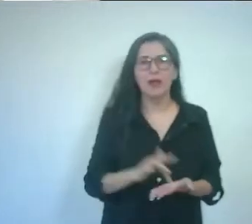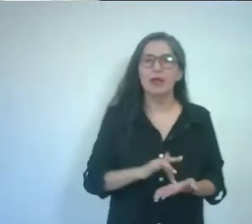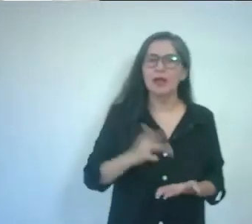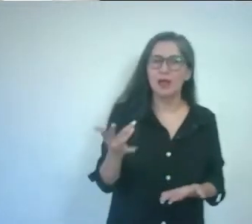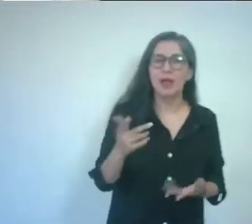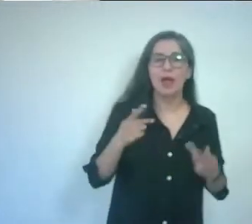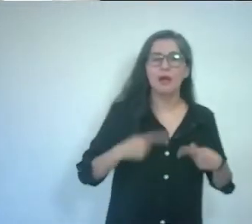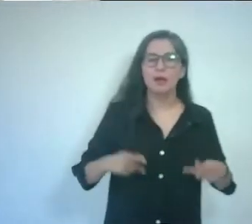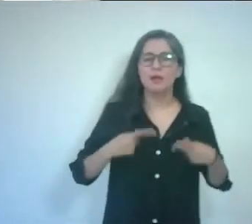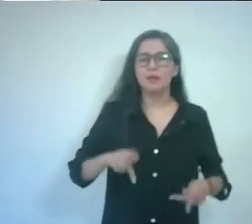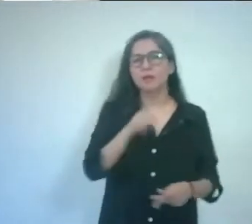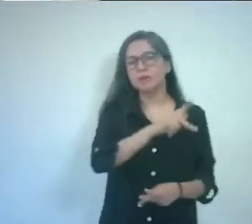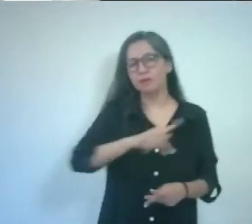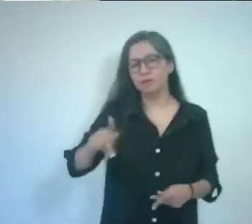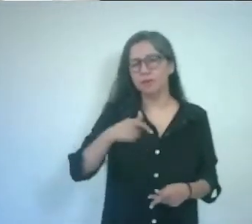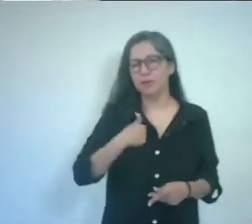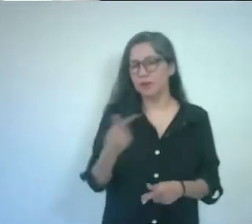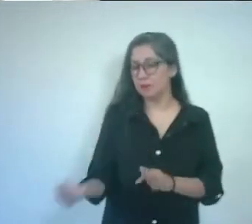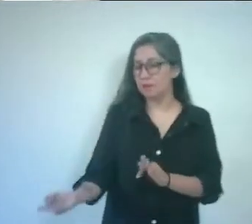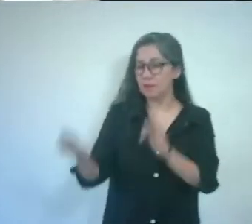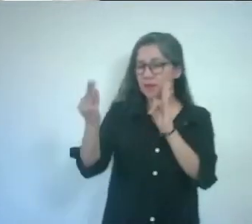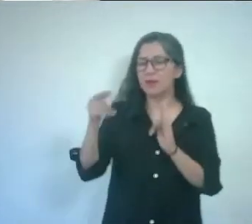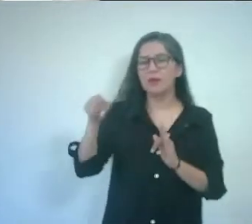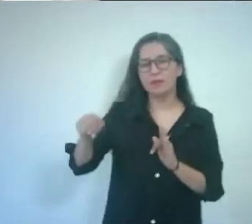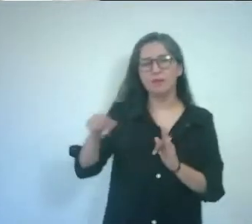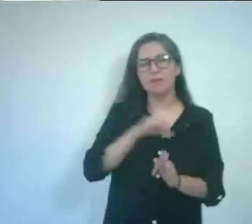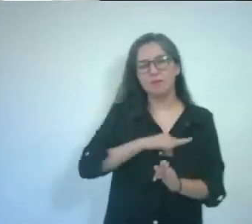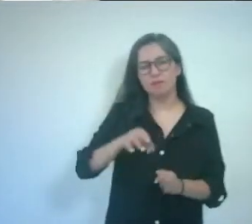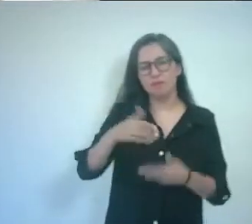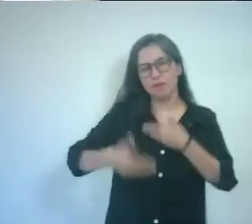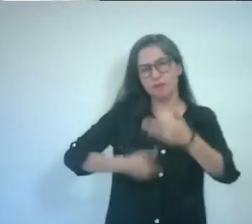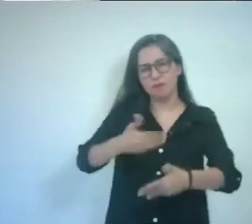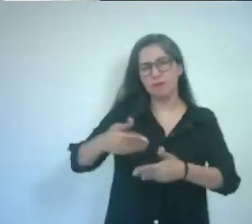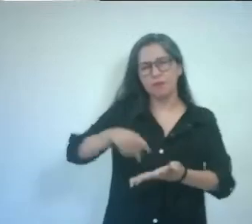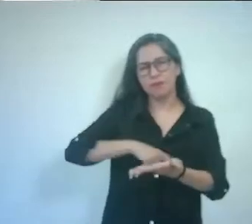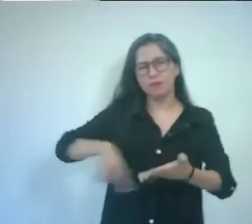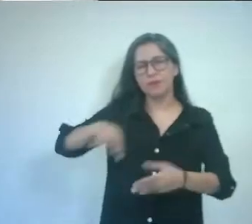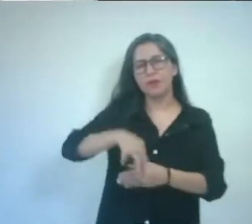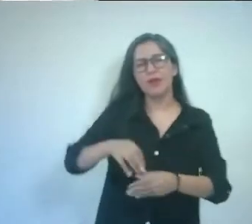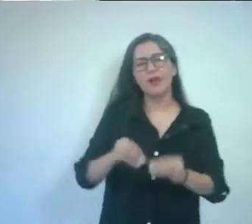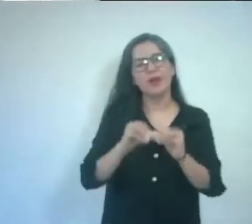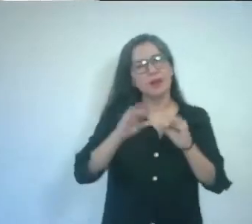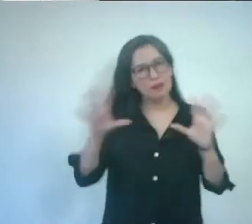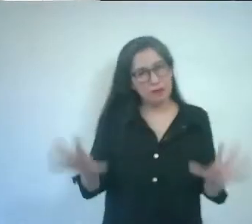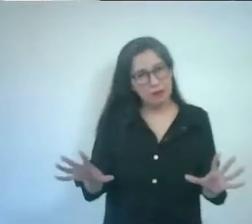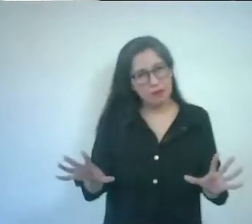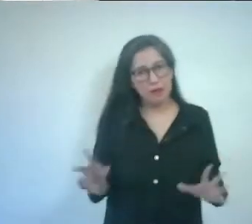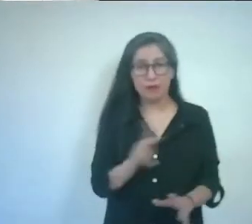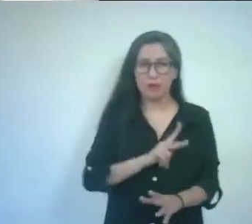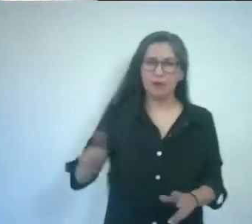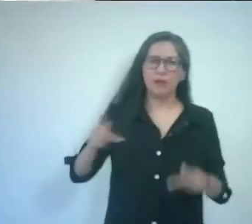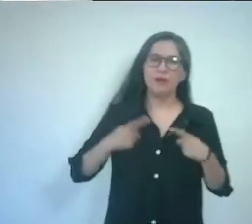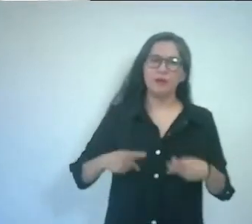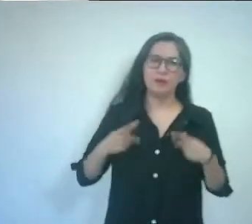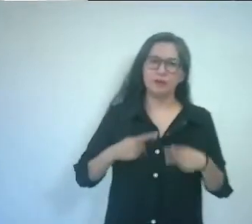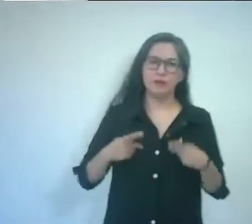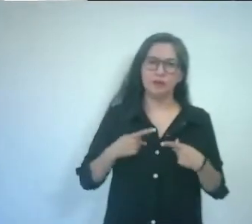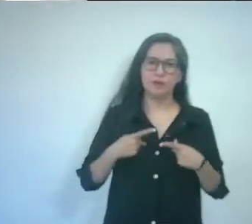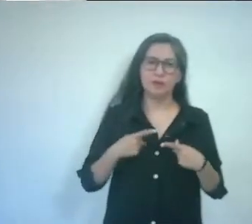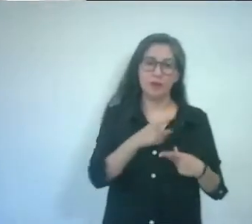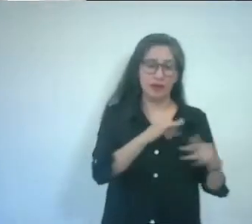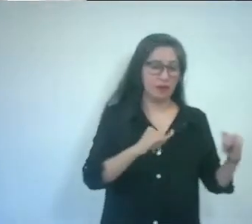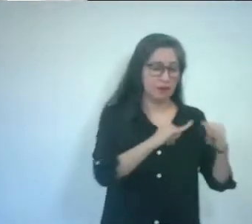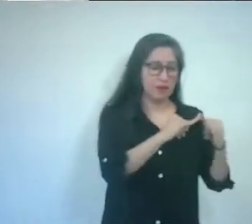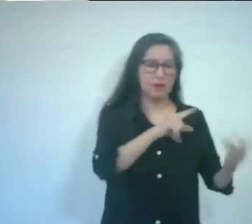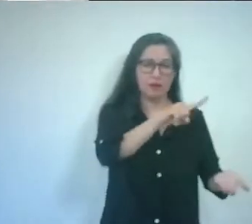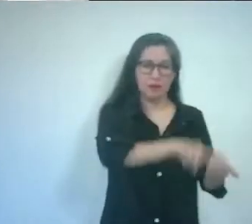estas personas que de manera directa están formando parte del proceso electoral y, por supuesto, a todas las personas en las